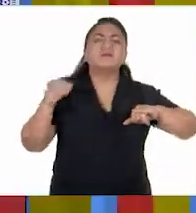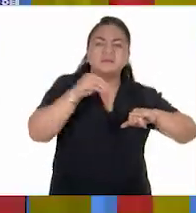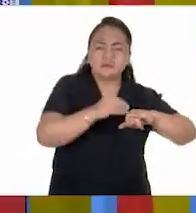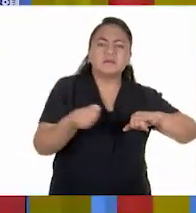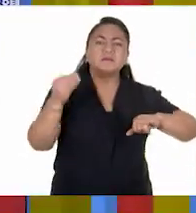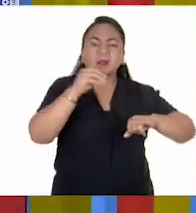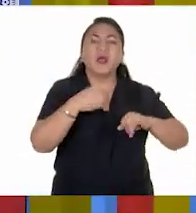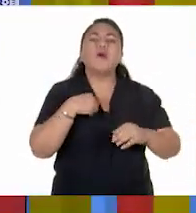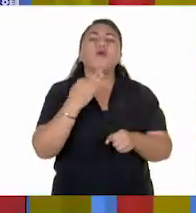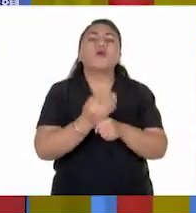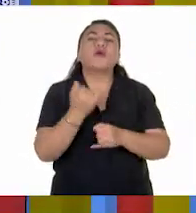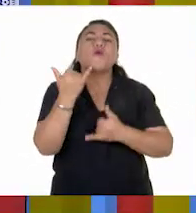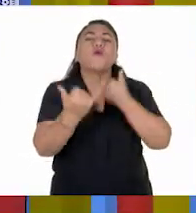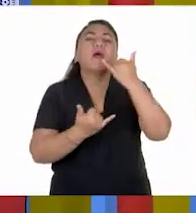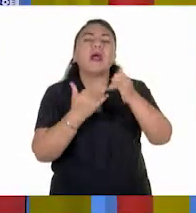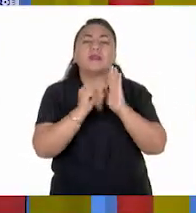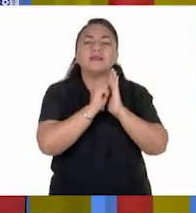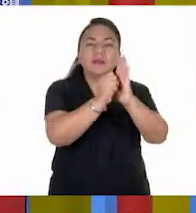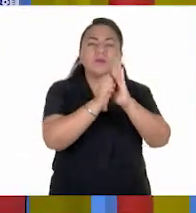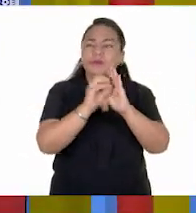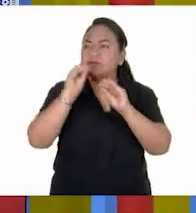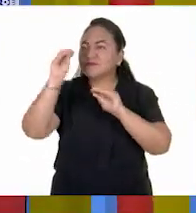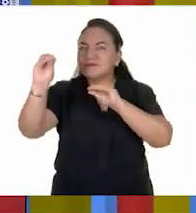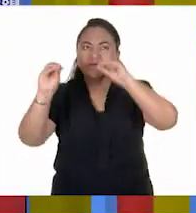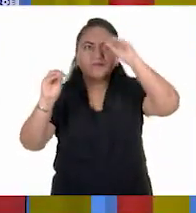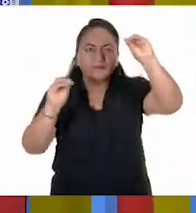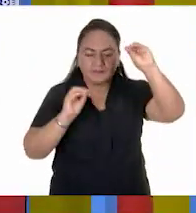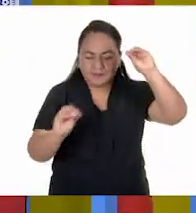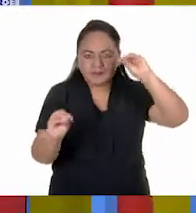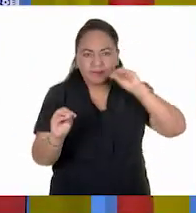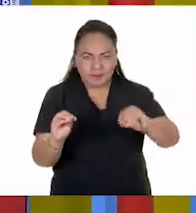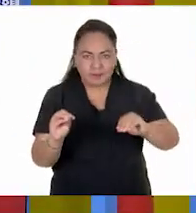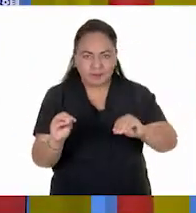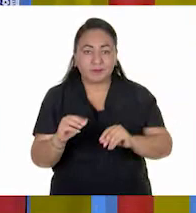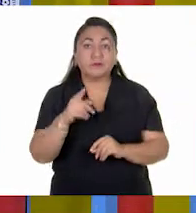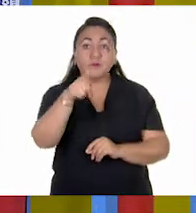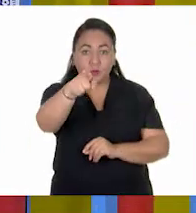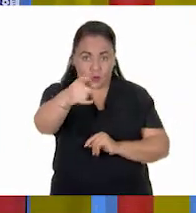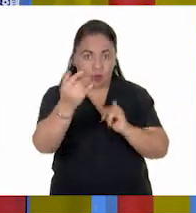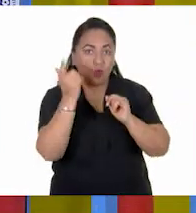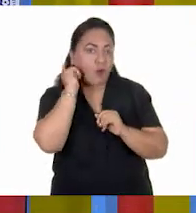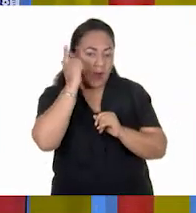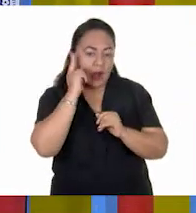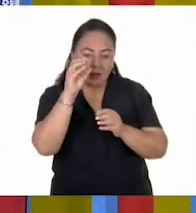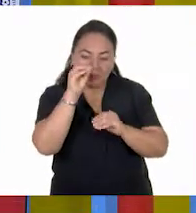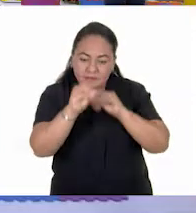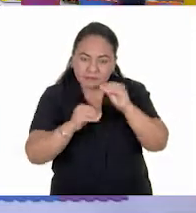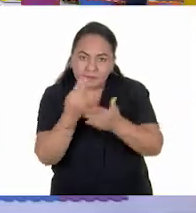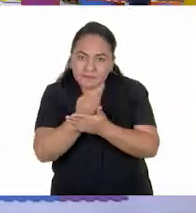poner símbolos. Muy bien, espero que lo estén haciendo de manera